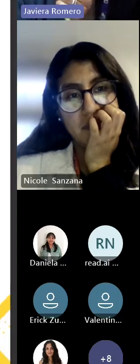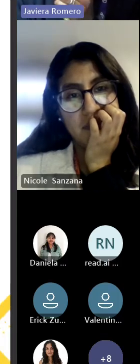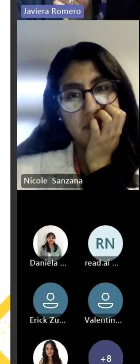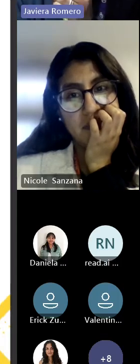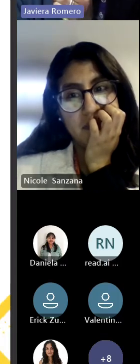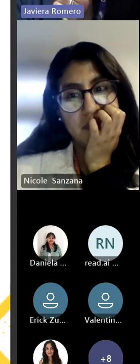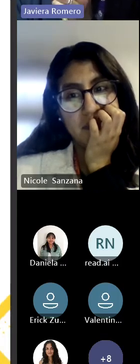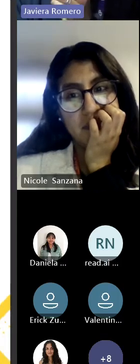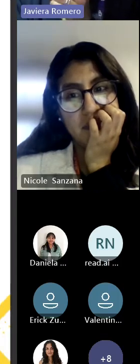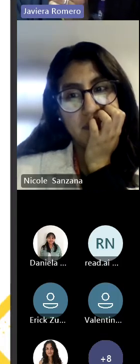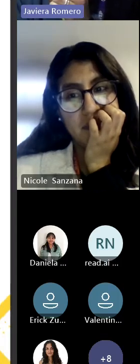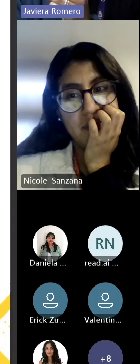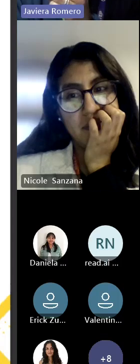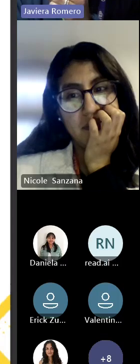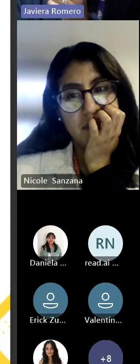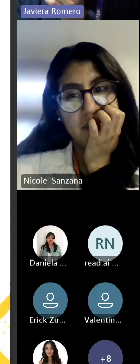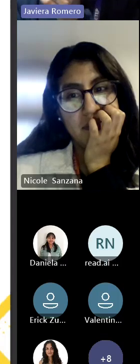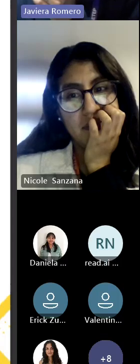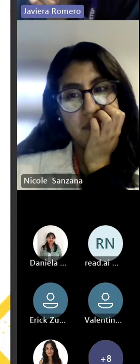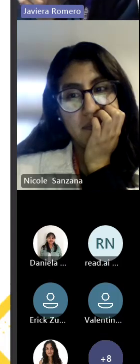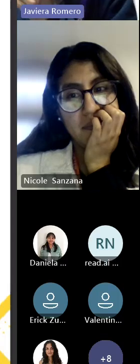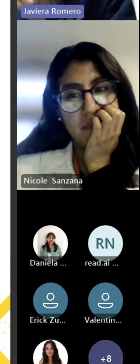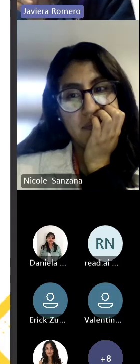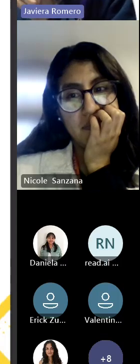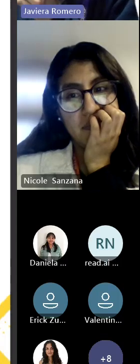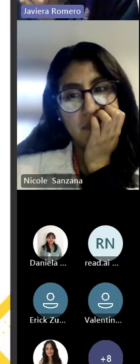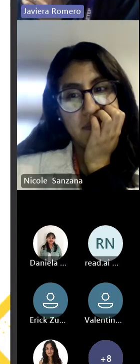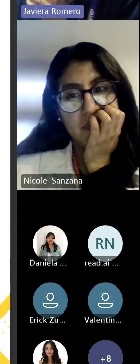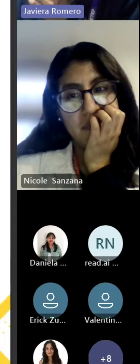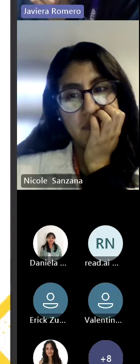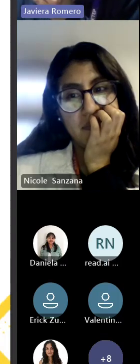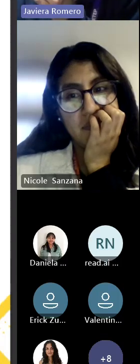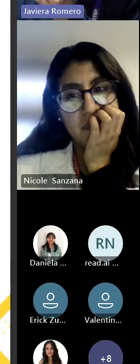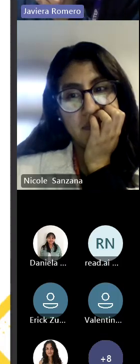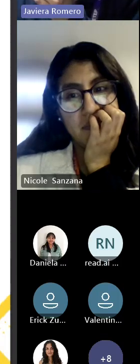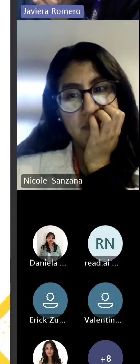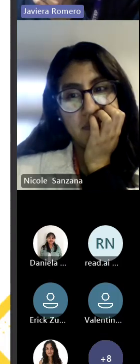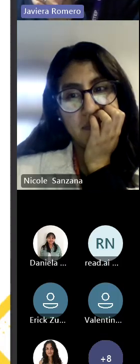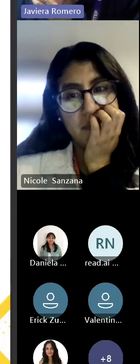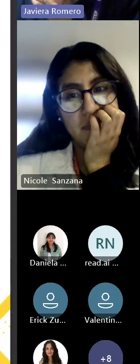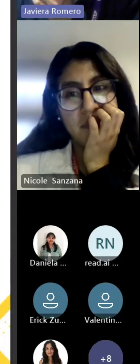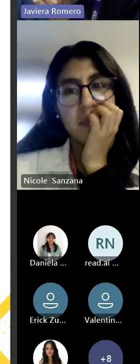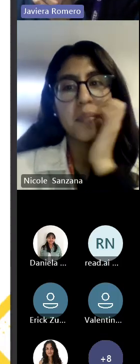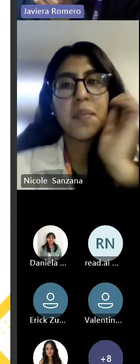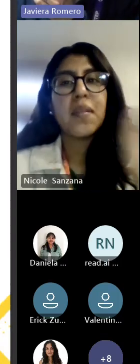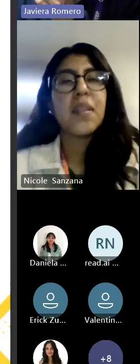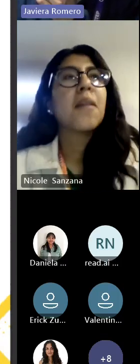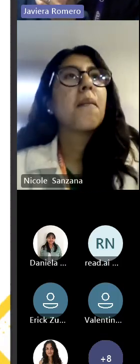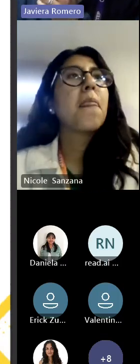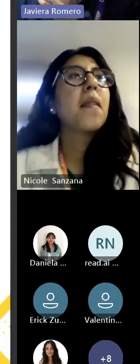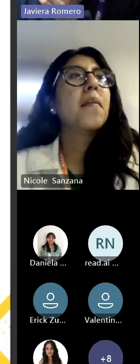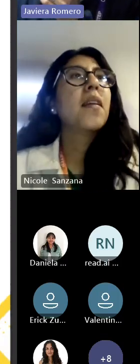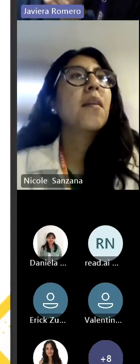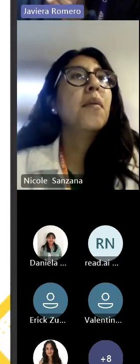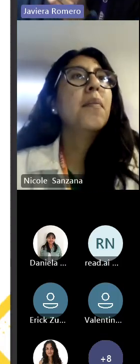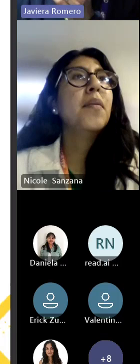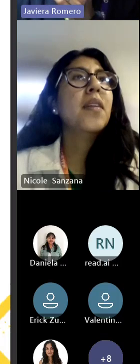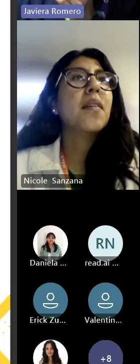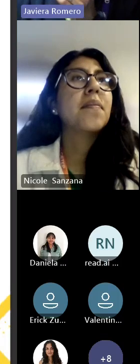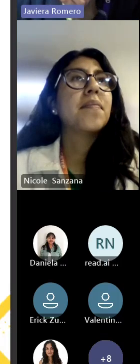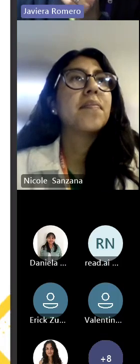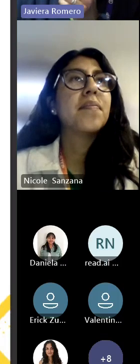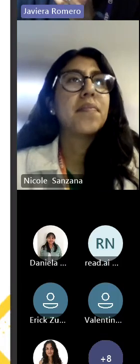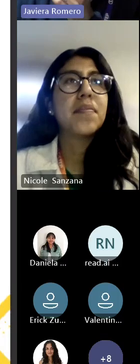persona, ¿cierto? Y que por tanto es súper importante conocer sobre lo que es el riesgo